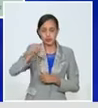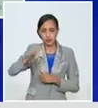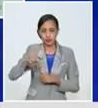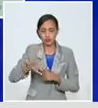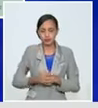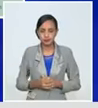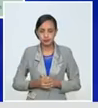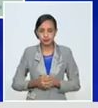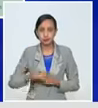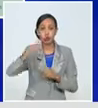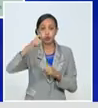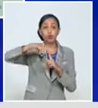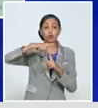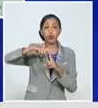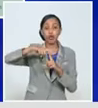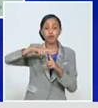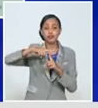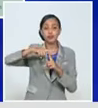Las Tunas